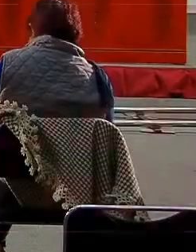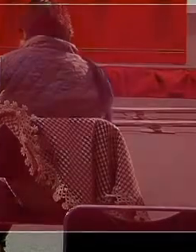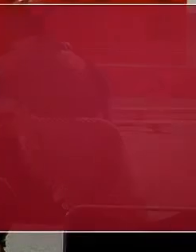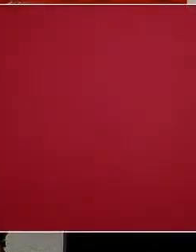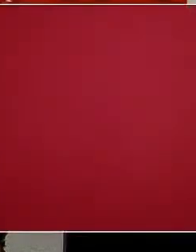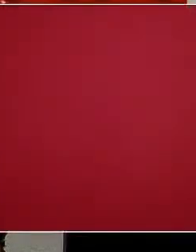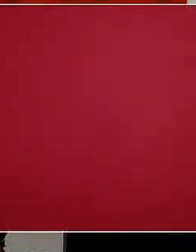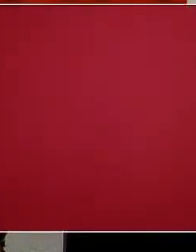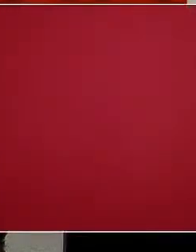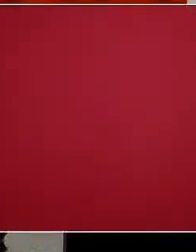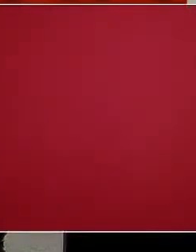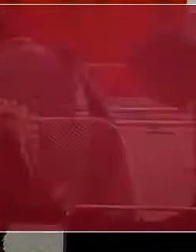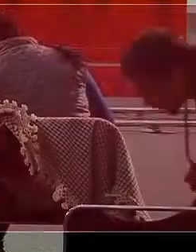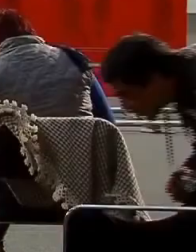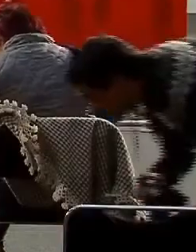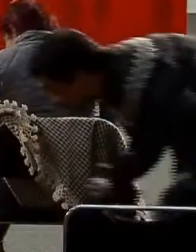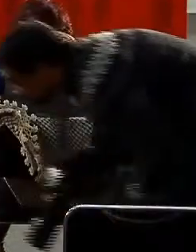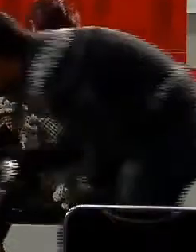Buenas noches.